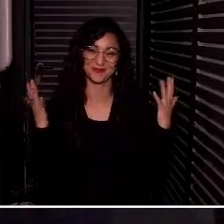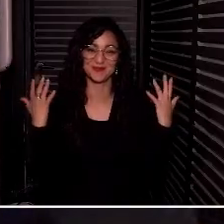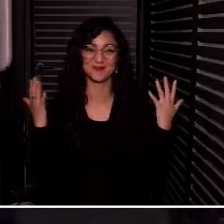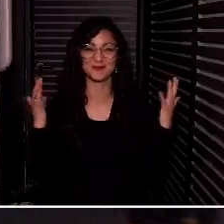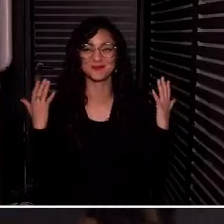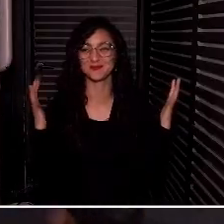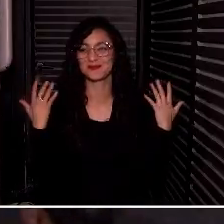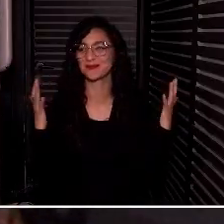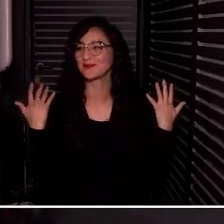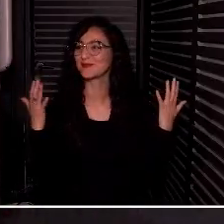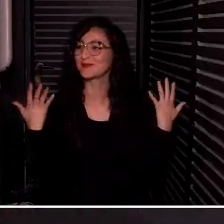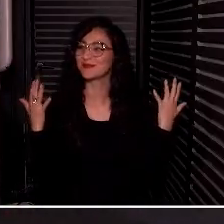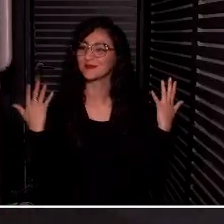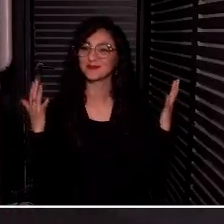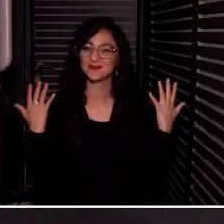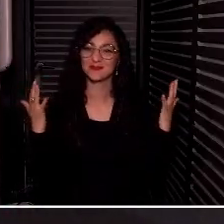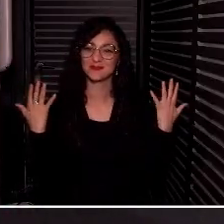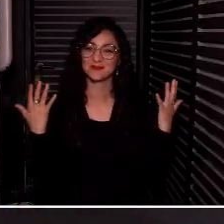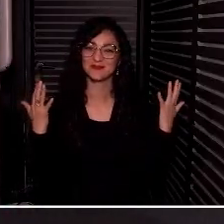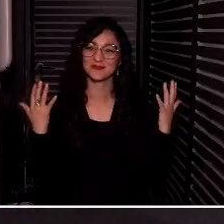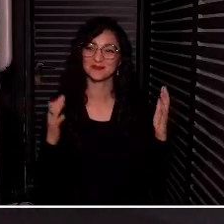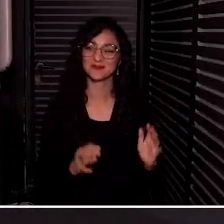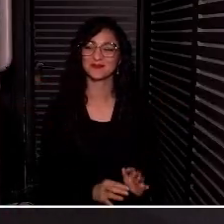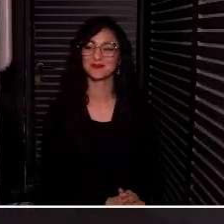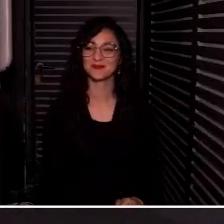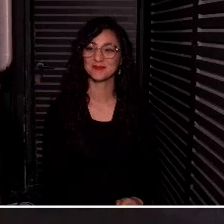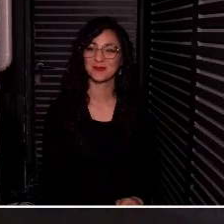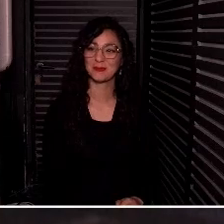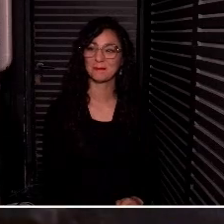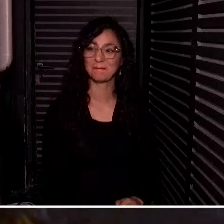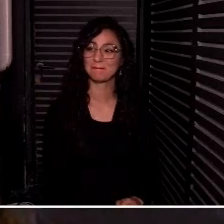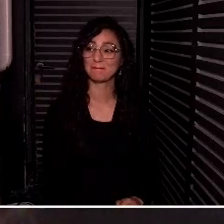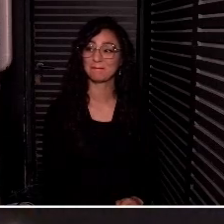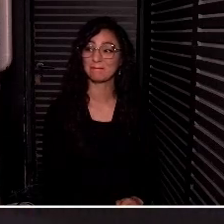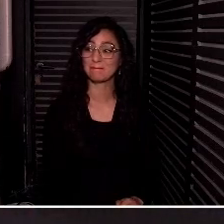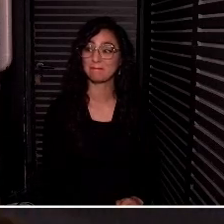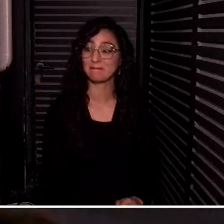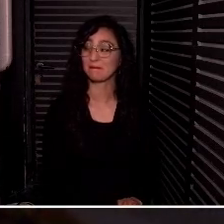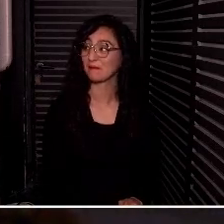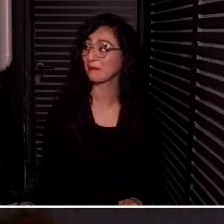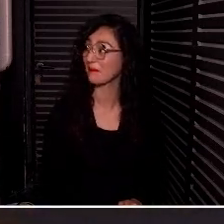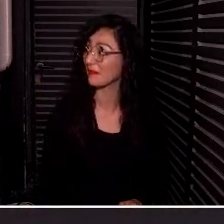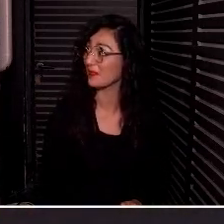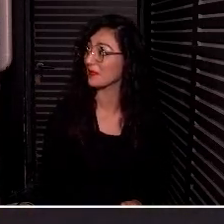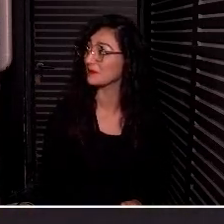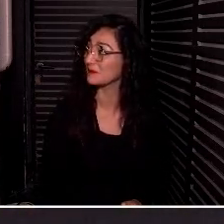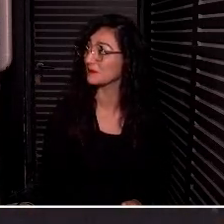gracias laia profesional que tenemos los profesores que podemos habl